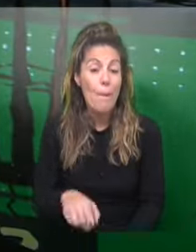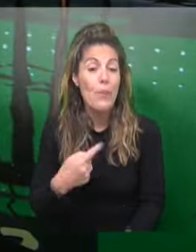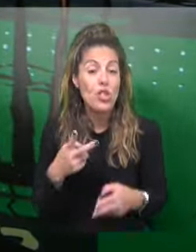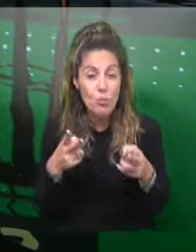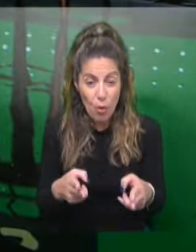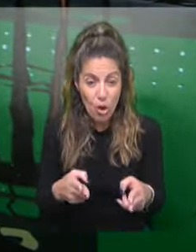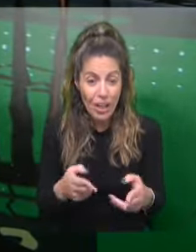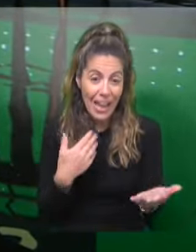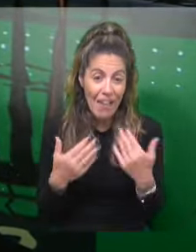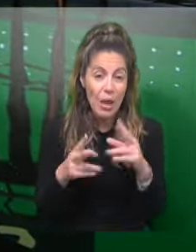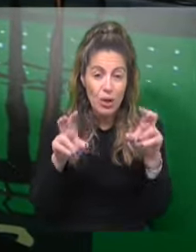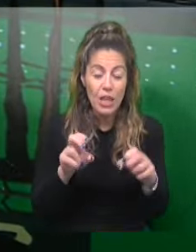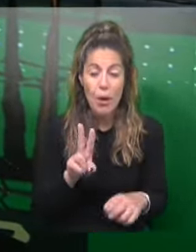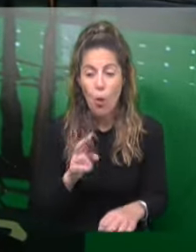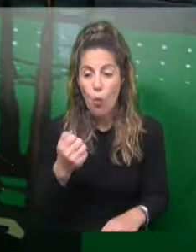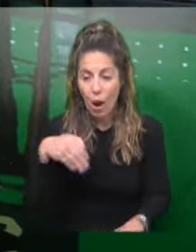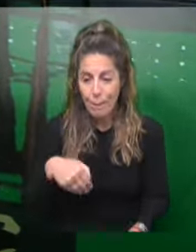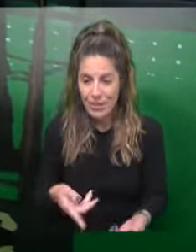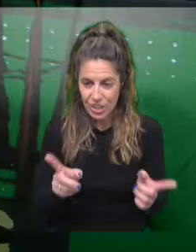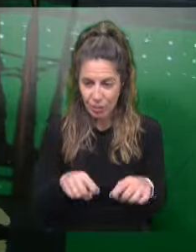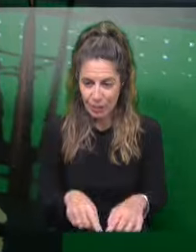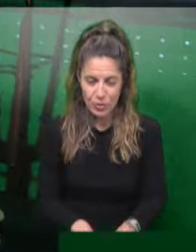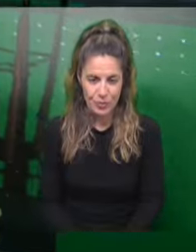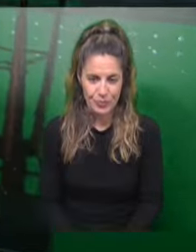bloque nos metemos con el tema wam ya venimos